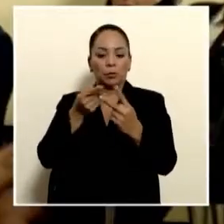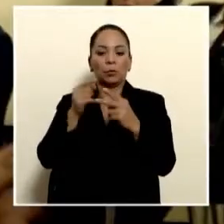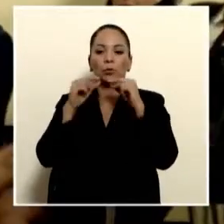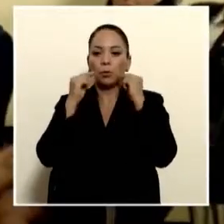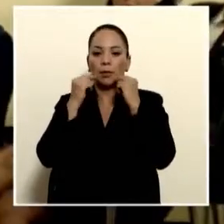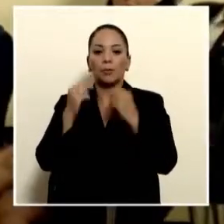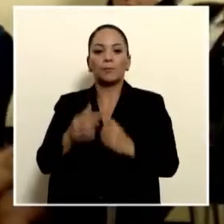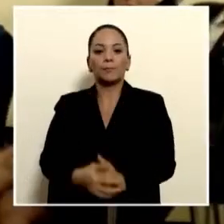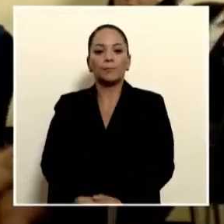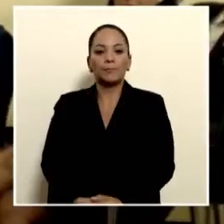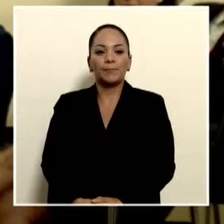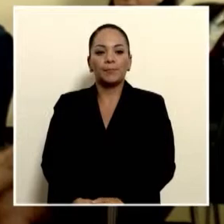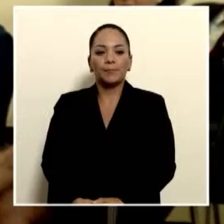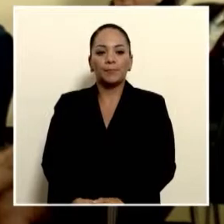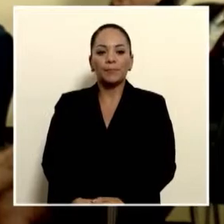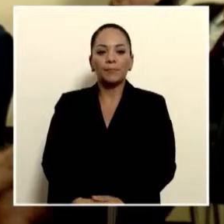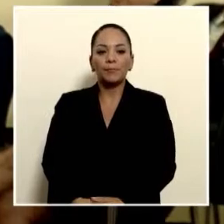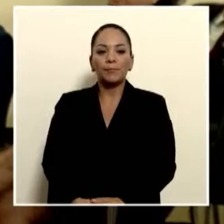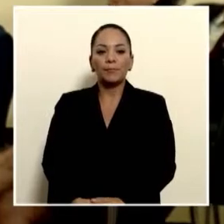Robles.